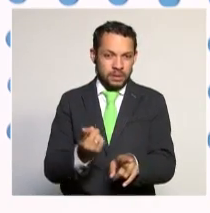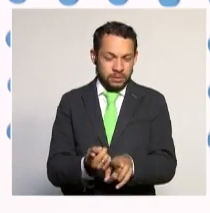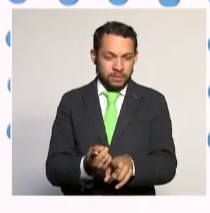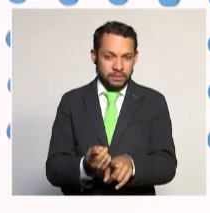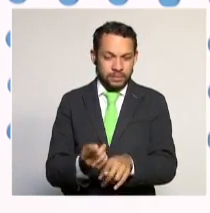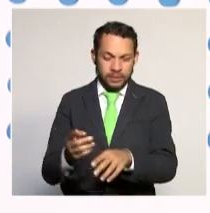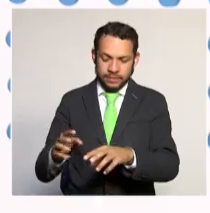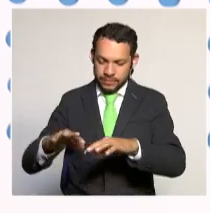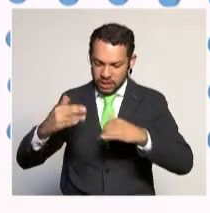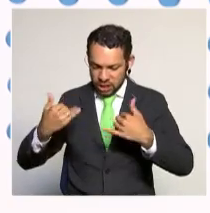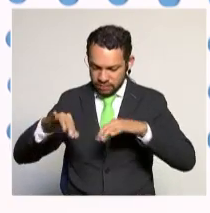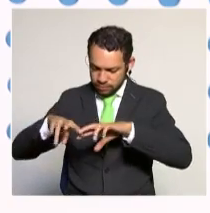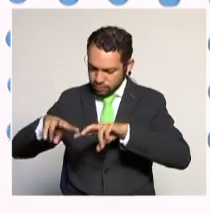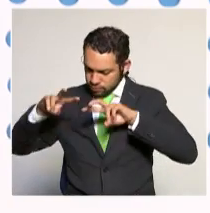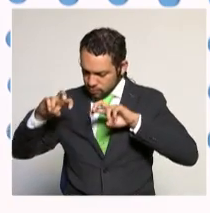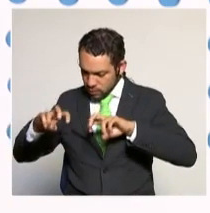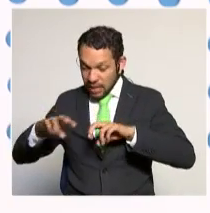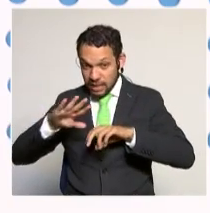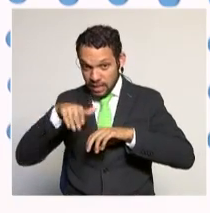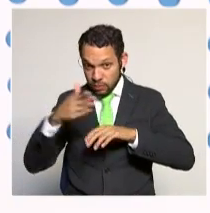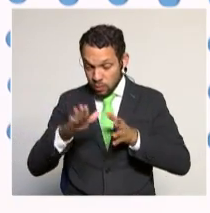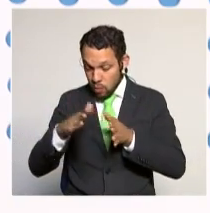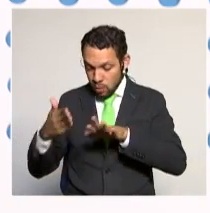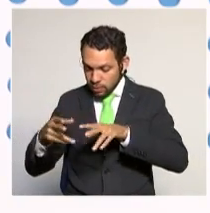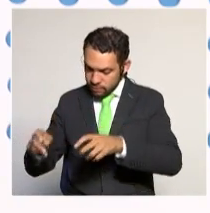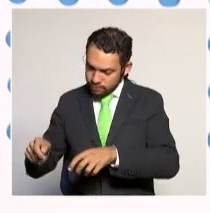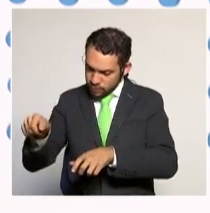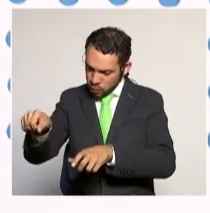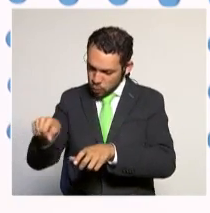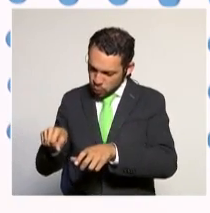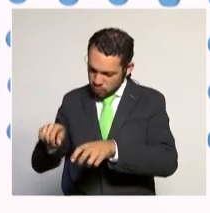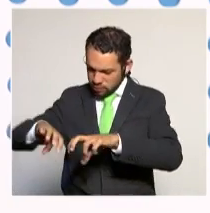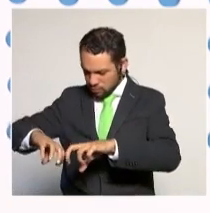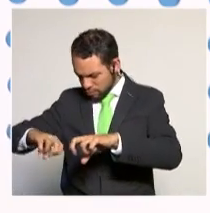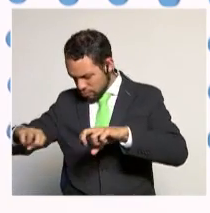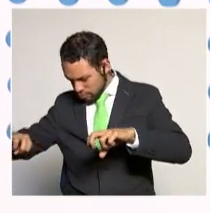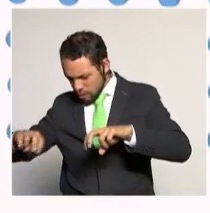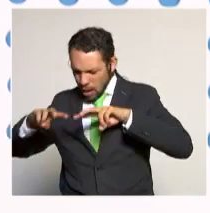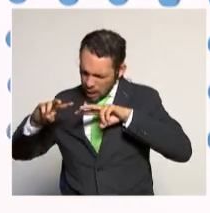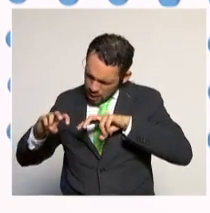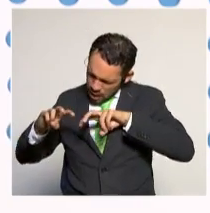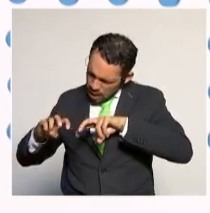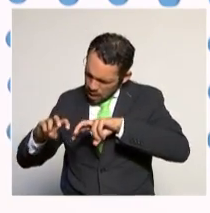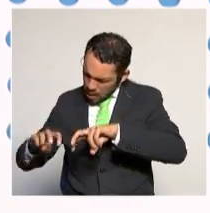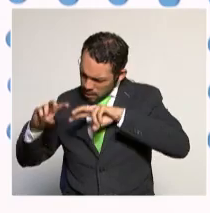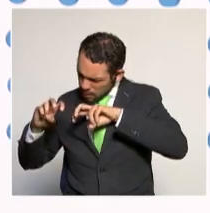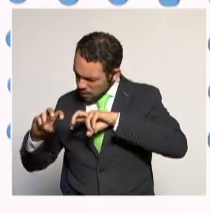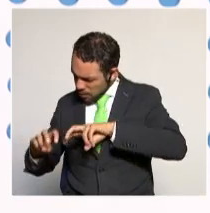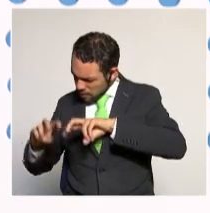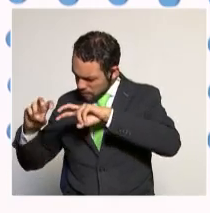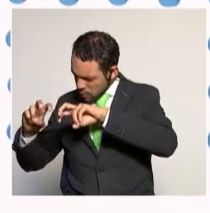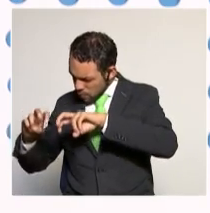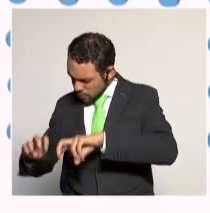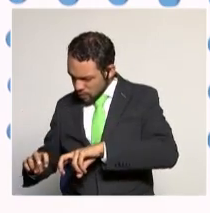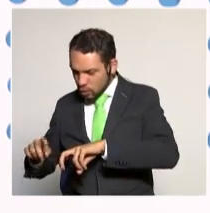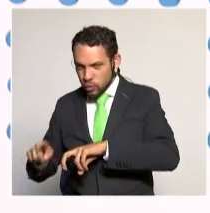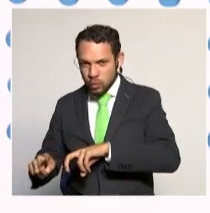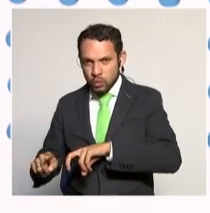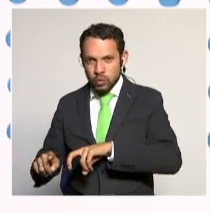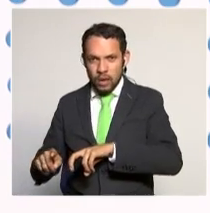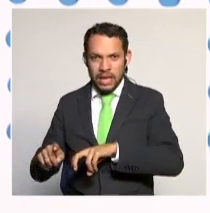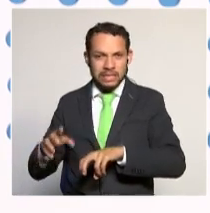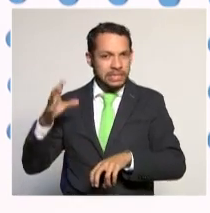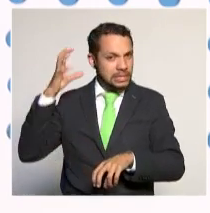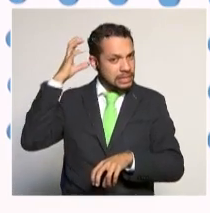el análisis anatómico post-mortem con el profesor Marín y mi persona, encontramos que los vasos del